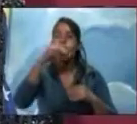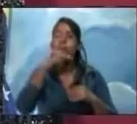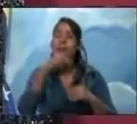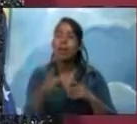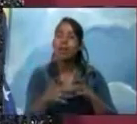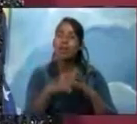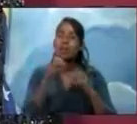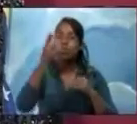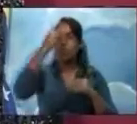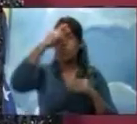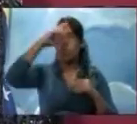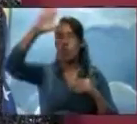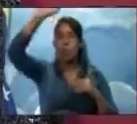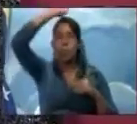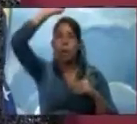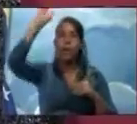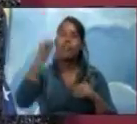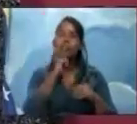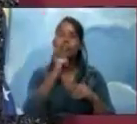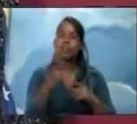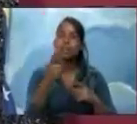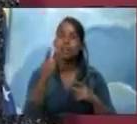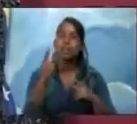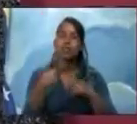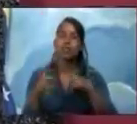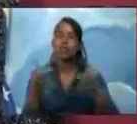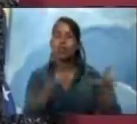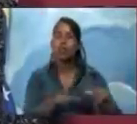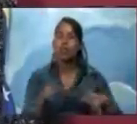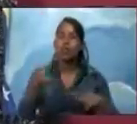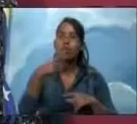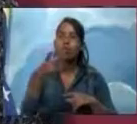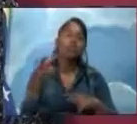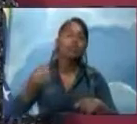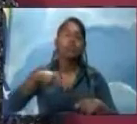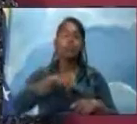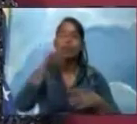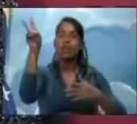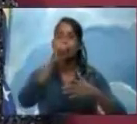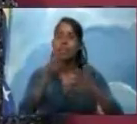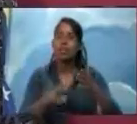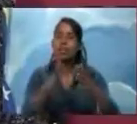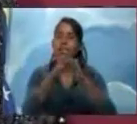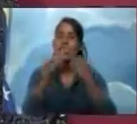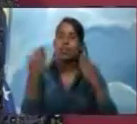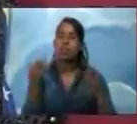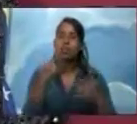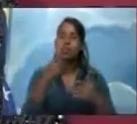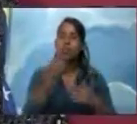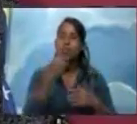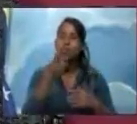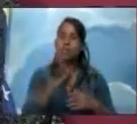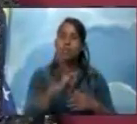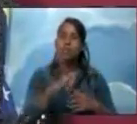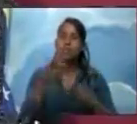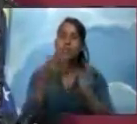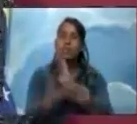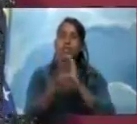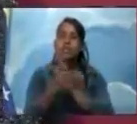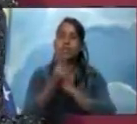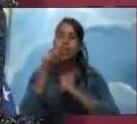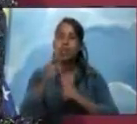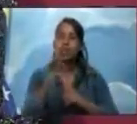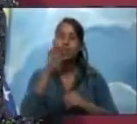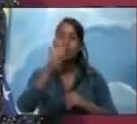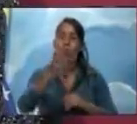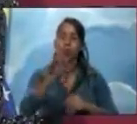el imperio romano de Oriente y el imperio romano de Occidente. Cuando nosotros leemos aquí la cuarta bestia, bueno, también nos está representando a este